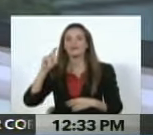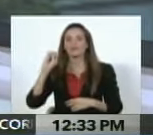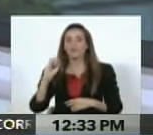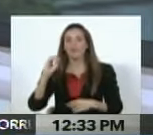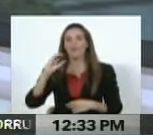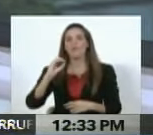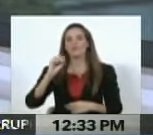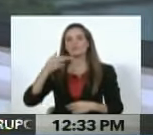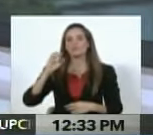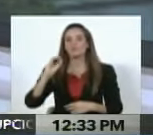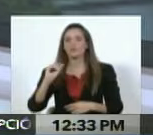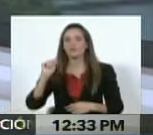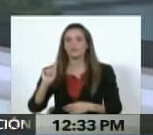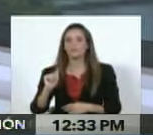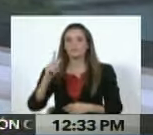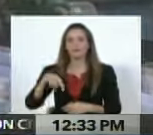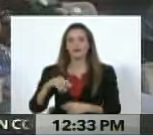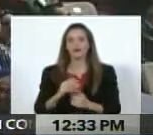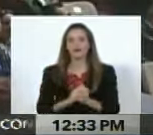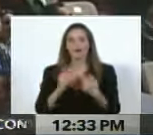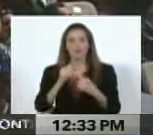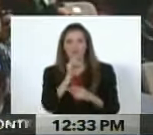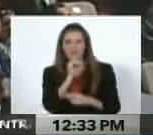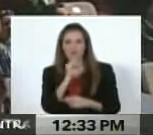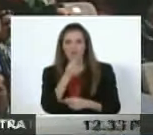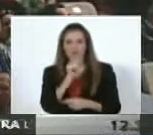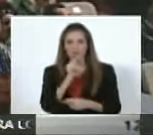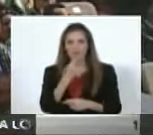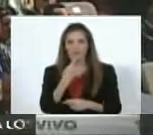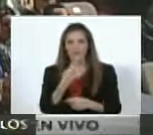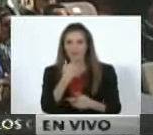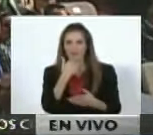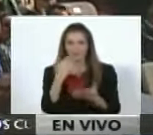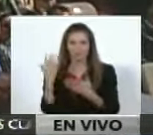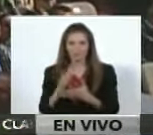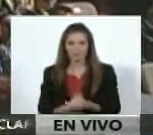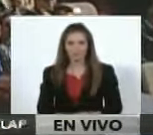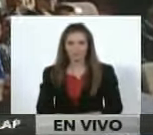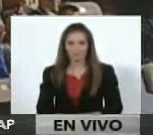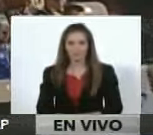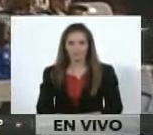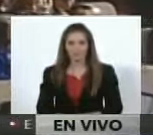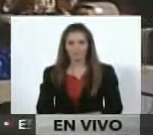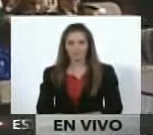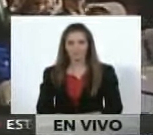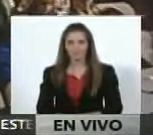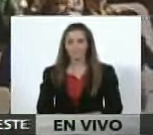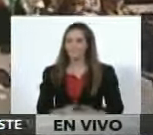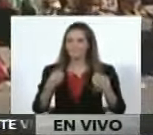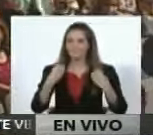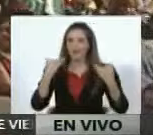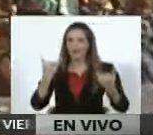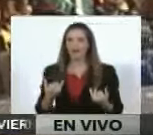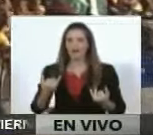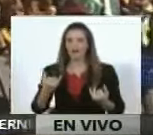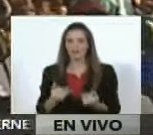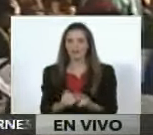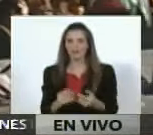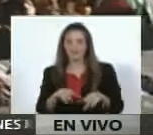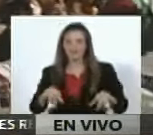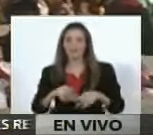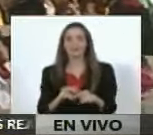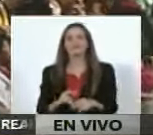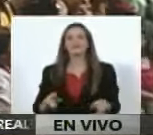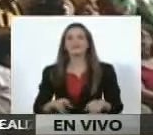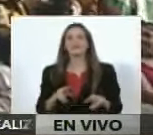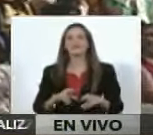por supuesto, nuestro compañero Carlos Rebete se encuentra en el lugar y nos amplía los detalles. Adelante. Estamos en vivo y directo desde la Sala Ríos